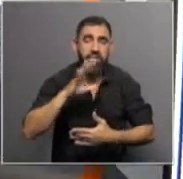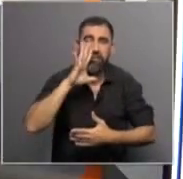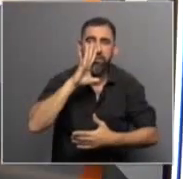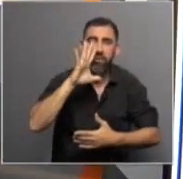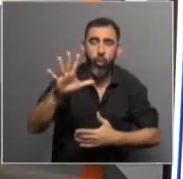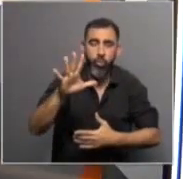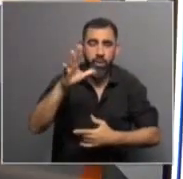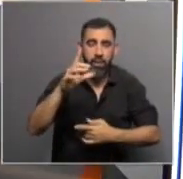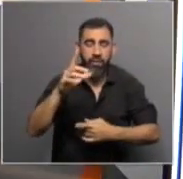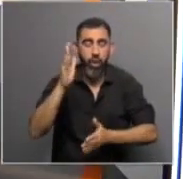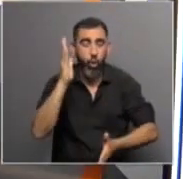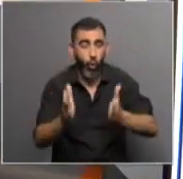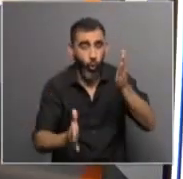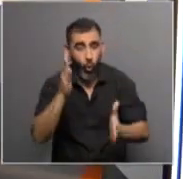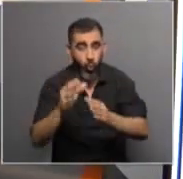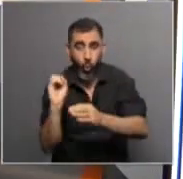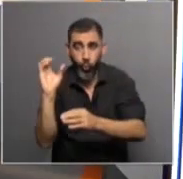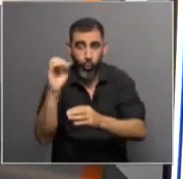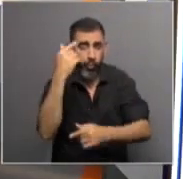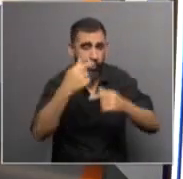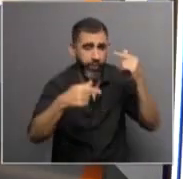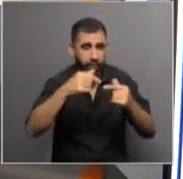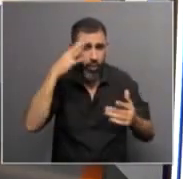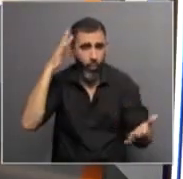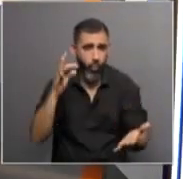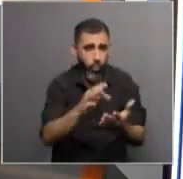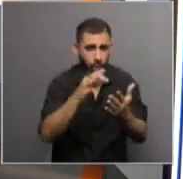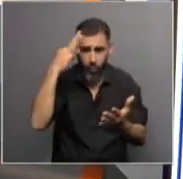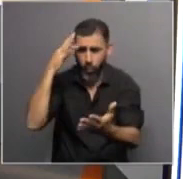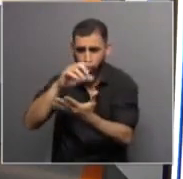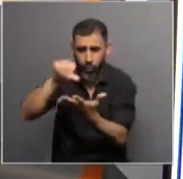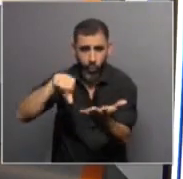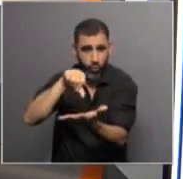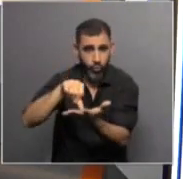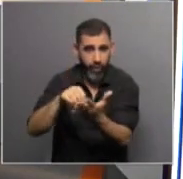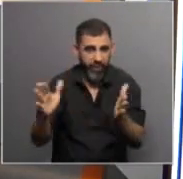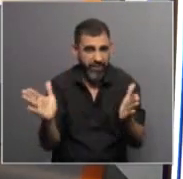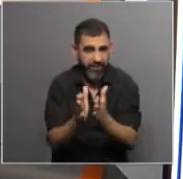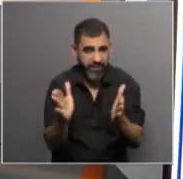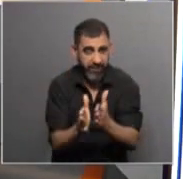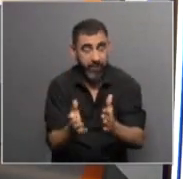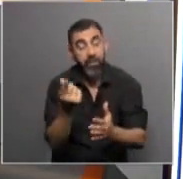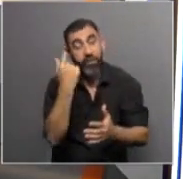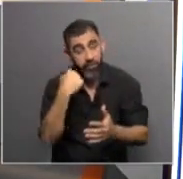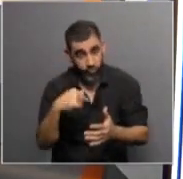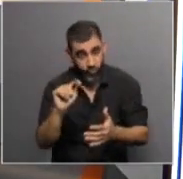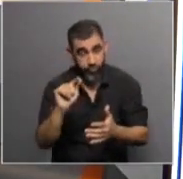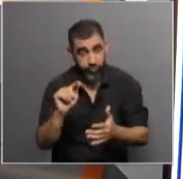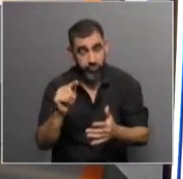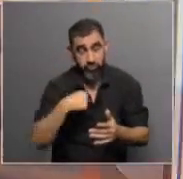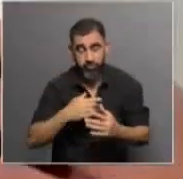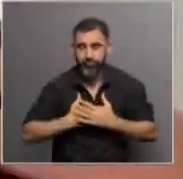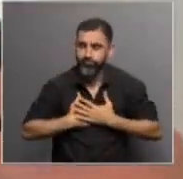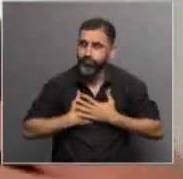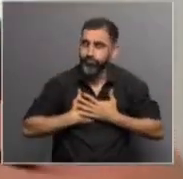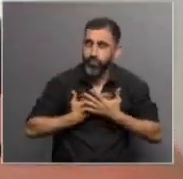5.000 kits de robótica repartidos en innumerables localidades. Entonces, justamente una de las cosas que emocionantes